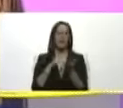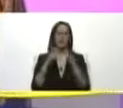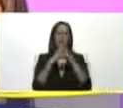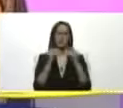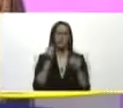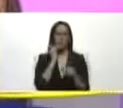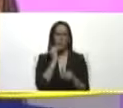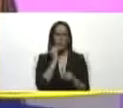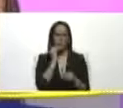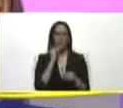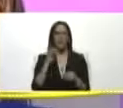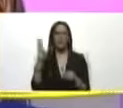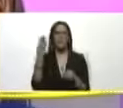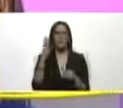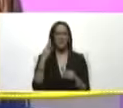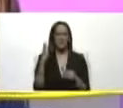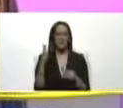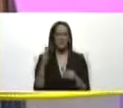jóvenes